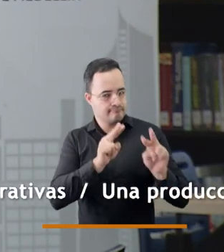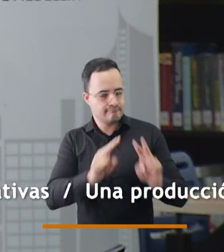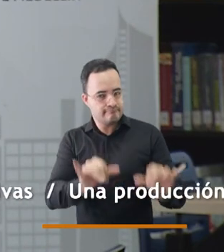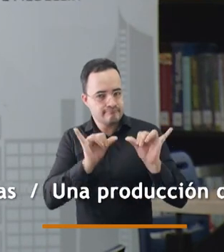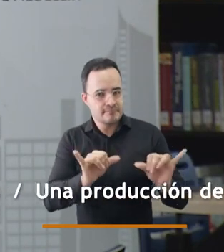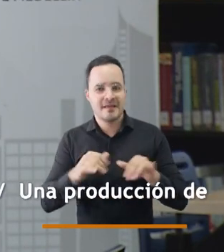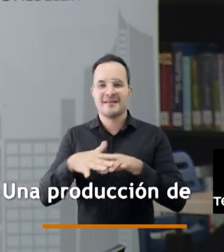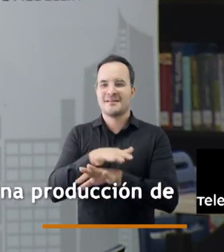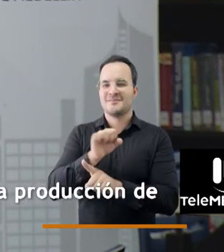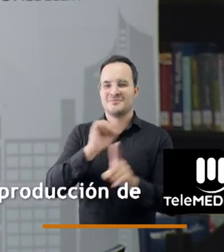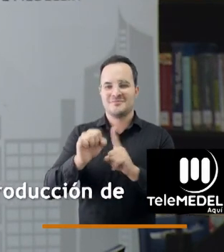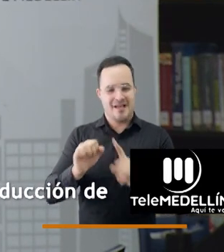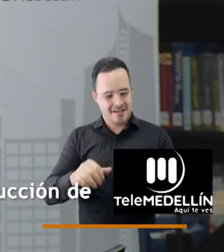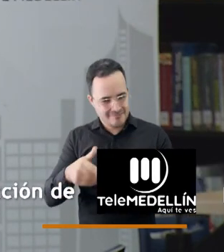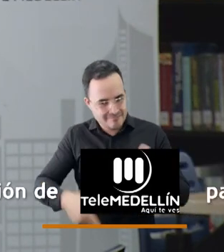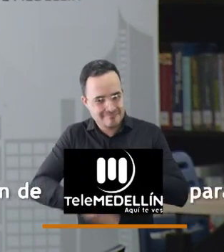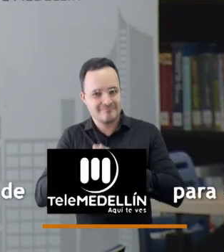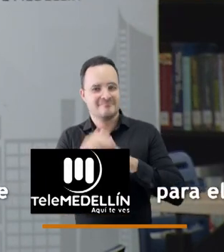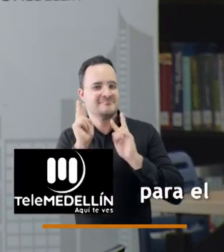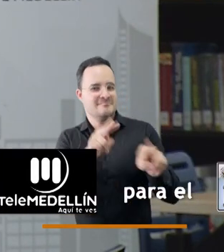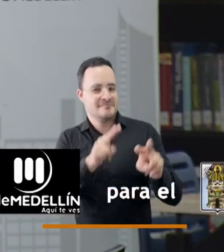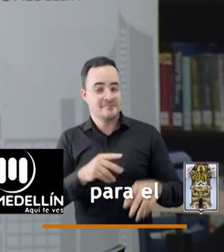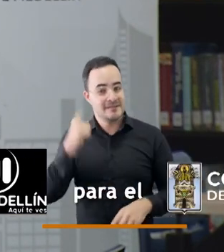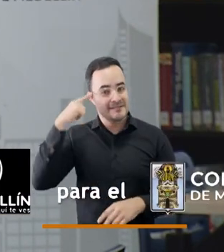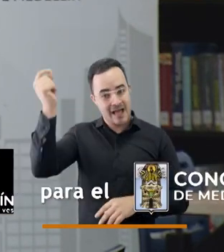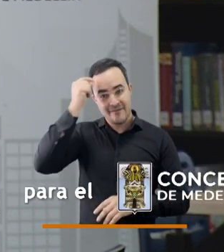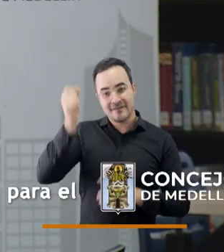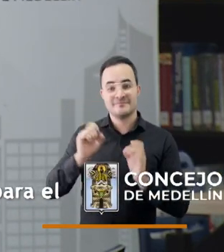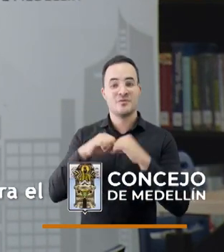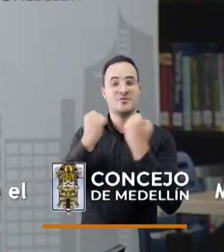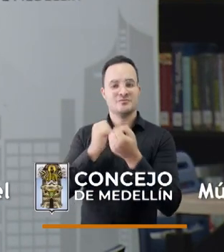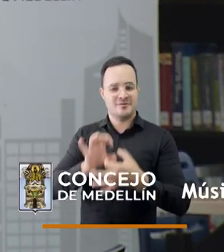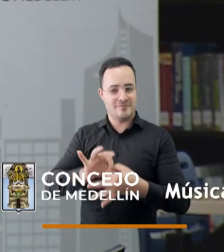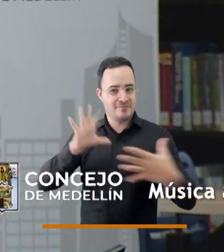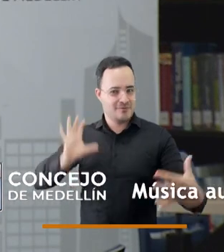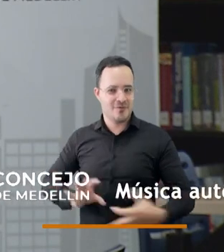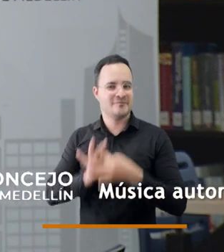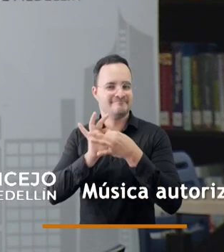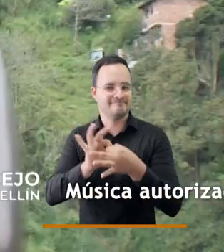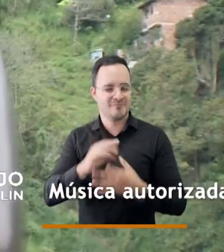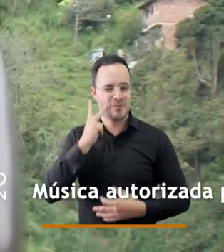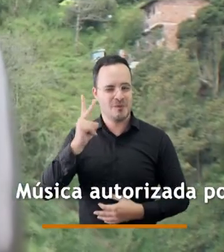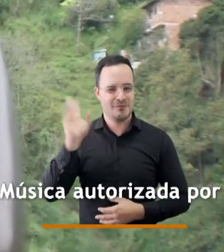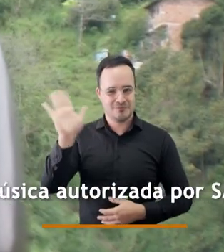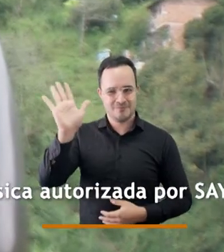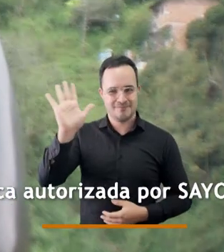porque allí continúa el diálogo permanente, porque el Consejo somos tú y yo. Hasta la próxima.